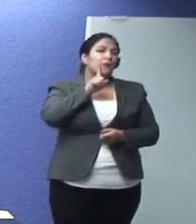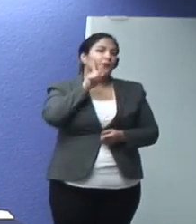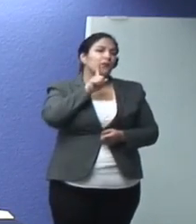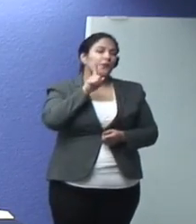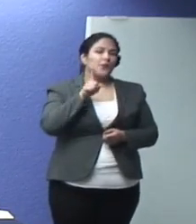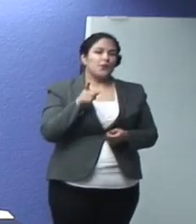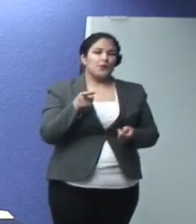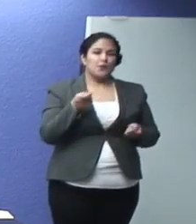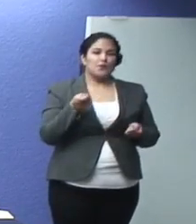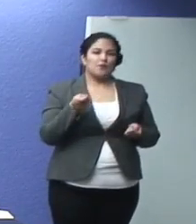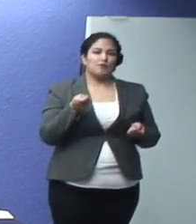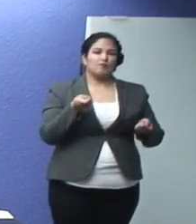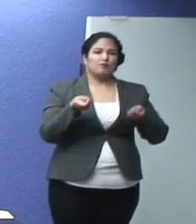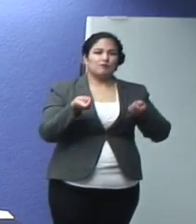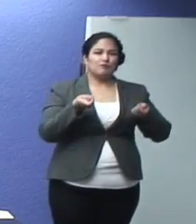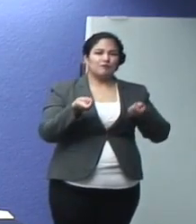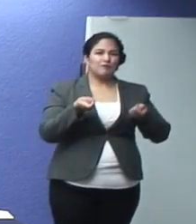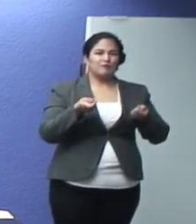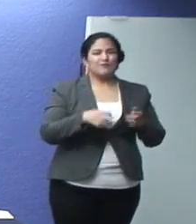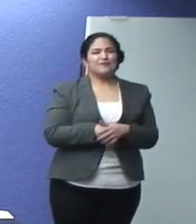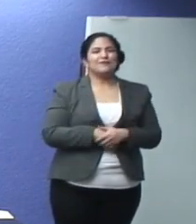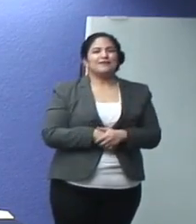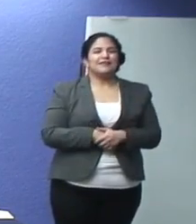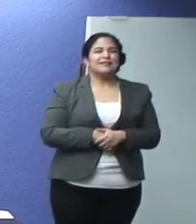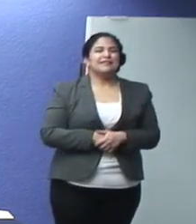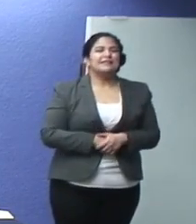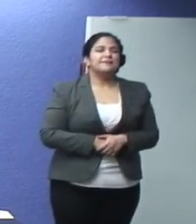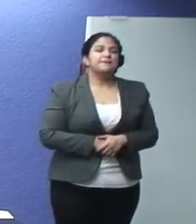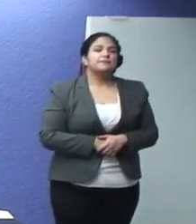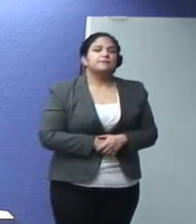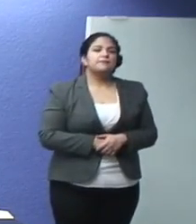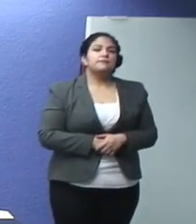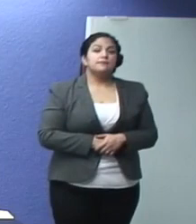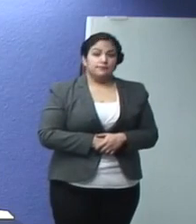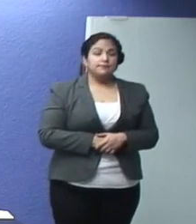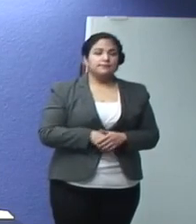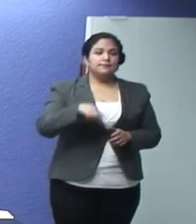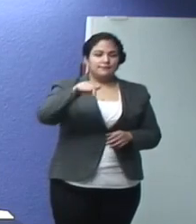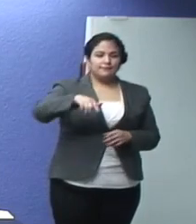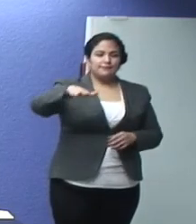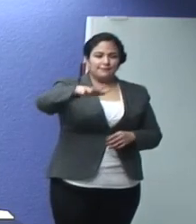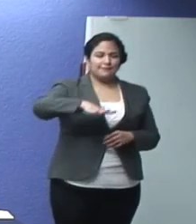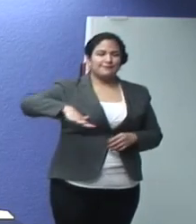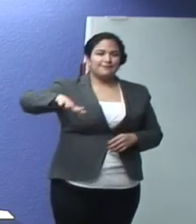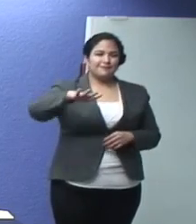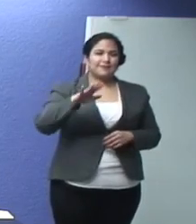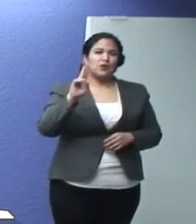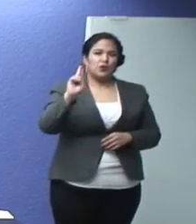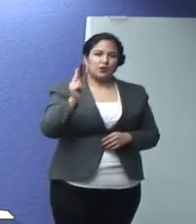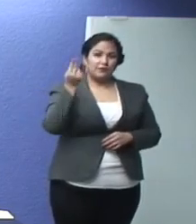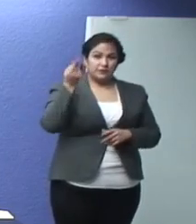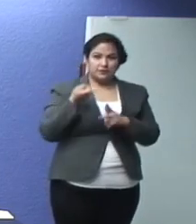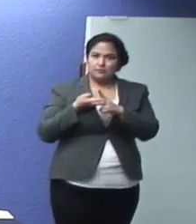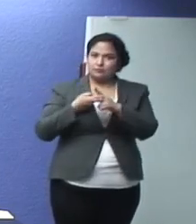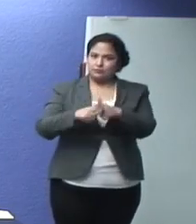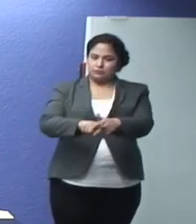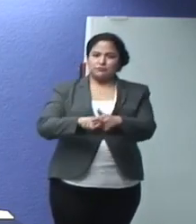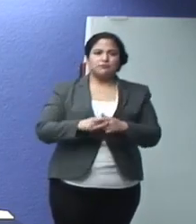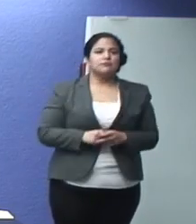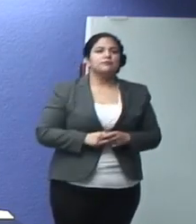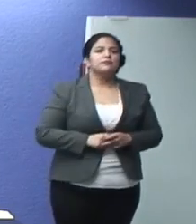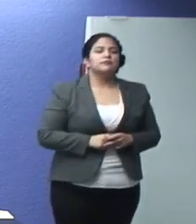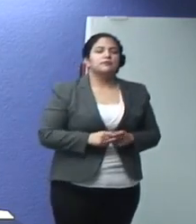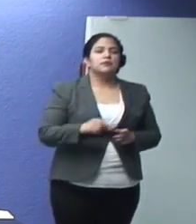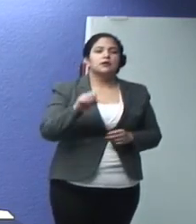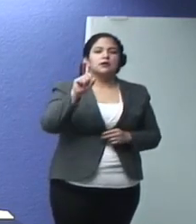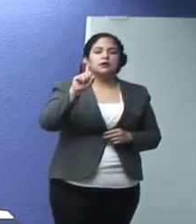es miembro de Laboratorio Nacional de Diversidades desde sus orígenes. Ella es la doctora